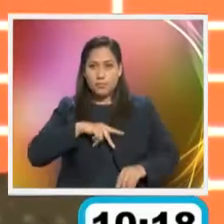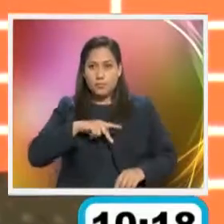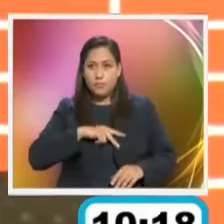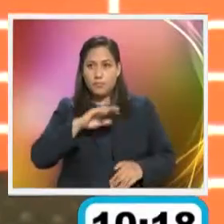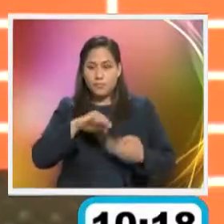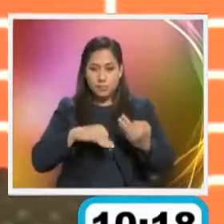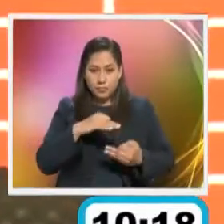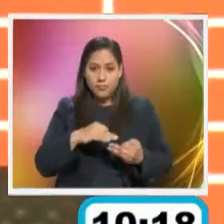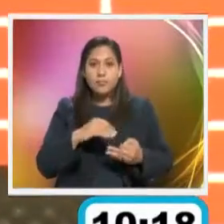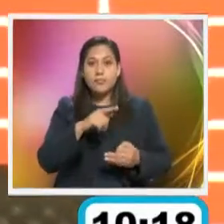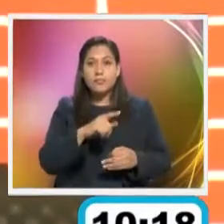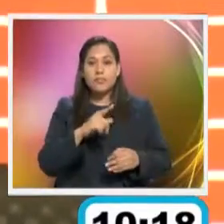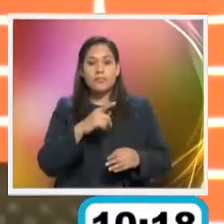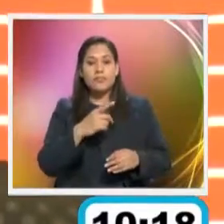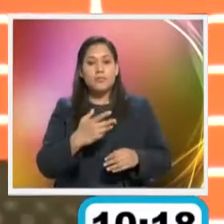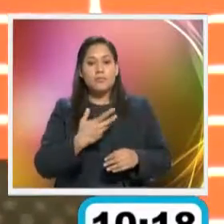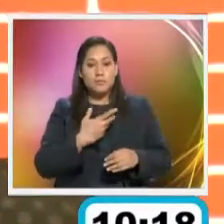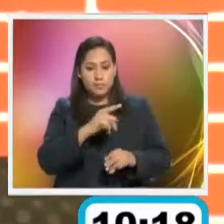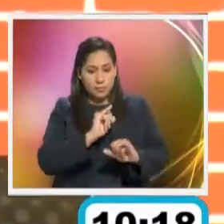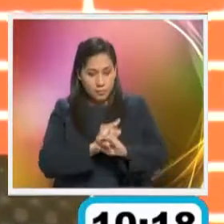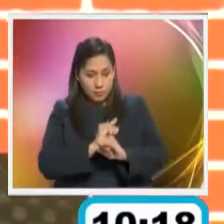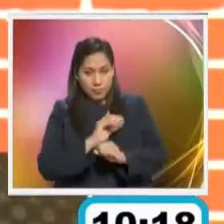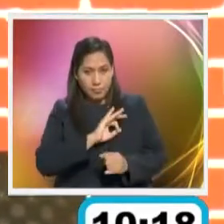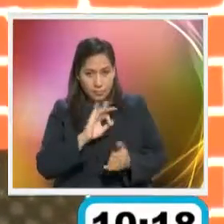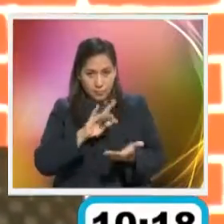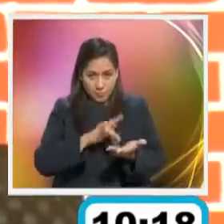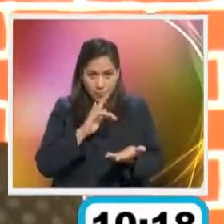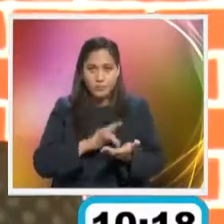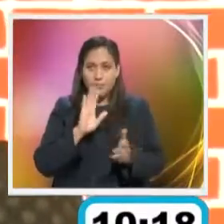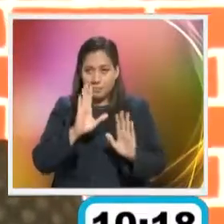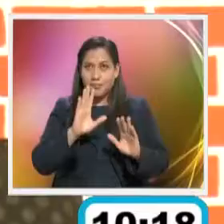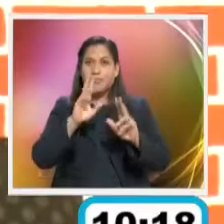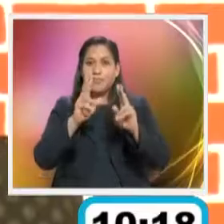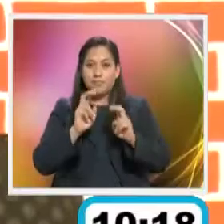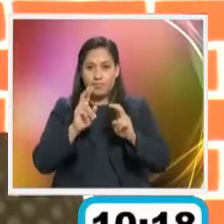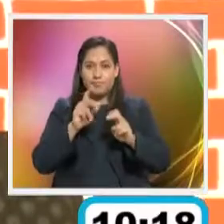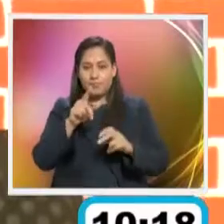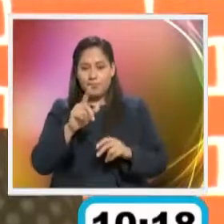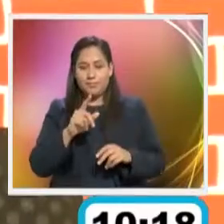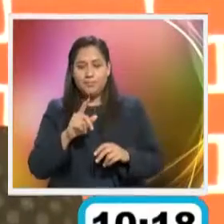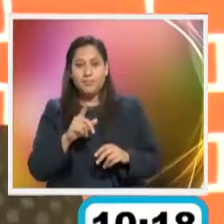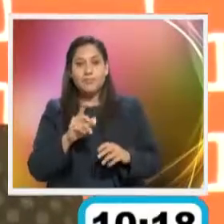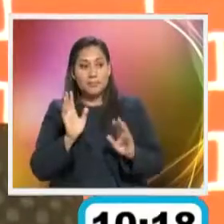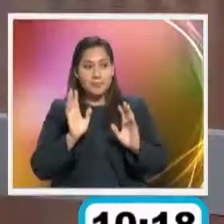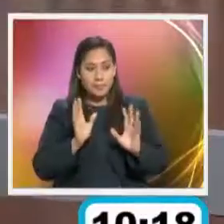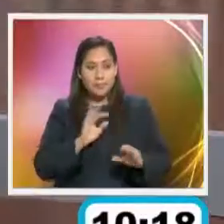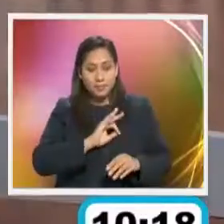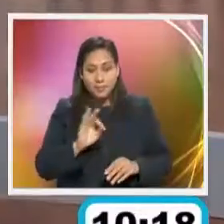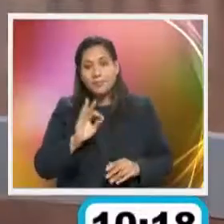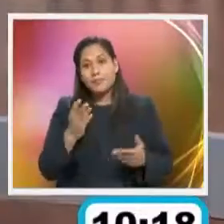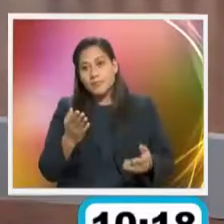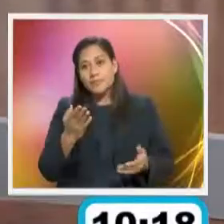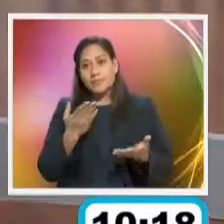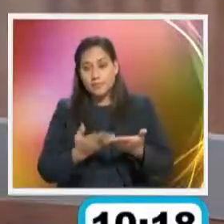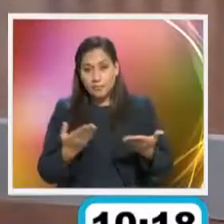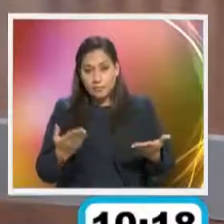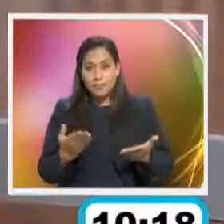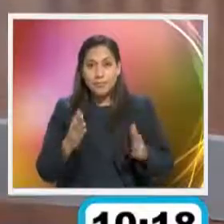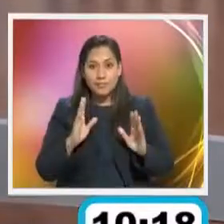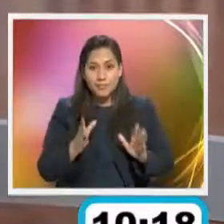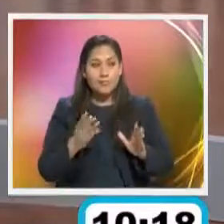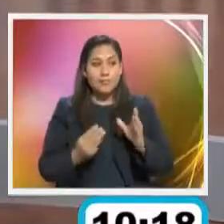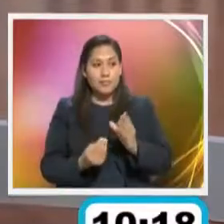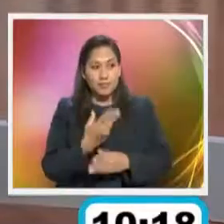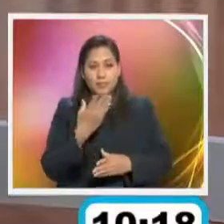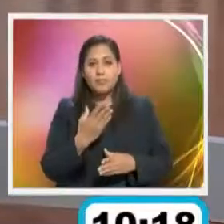en las plataformas digitales. Lo podemos descargar. Claro, lo pueden descargar y pues bueno, ahora se viene esta